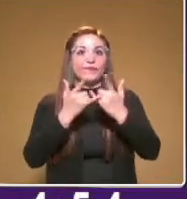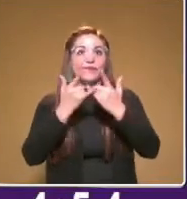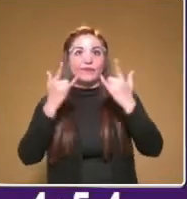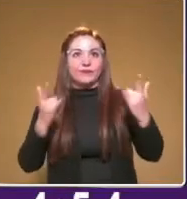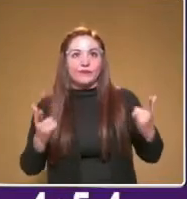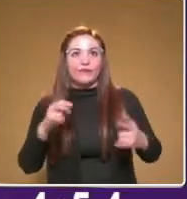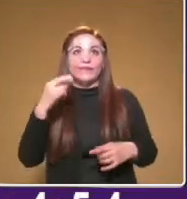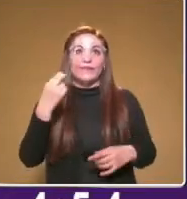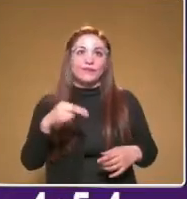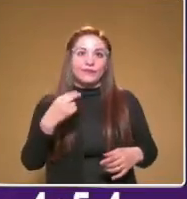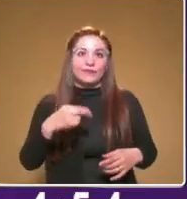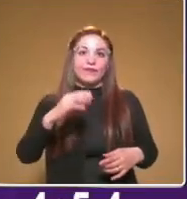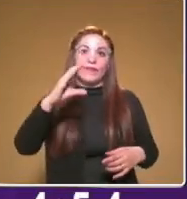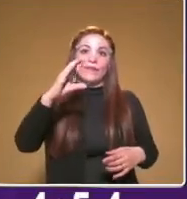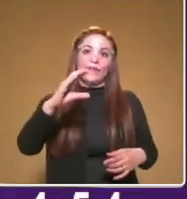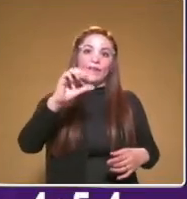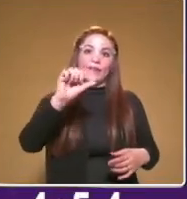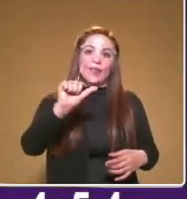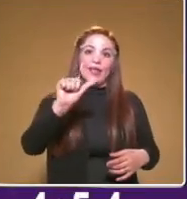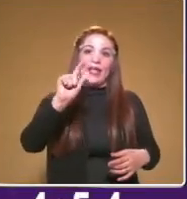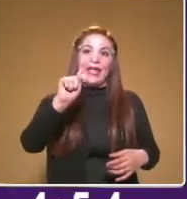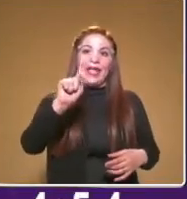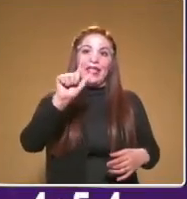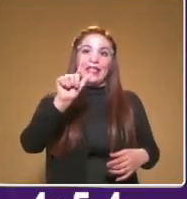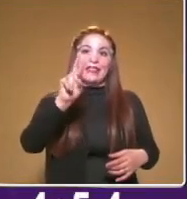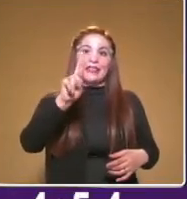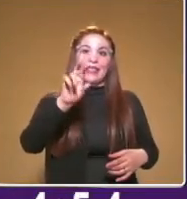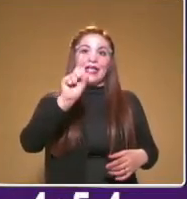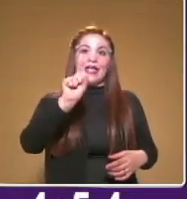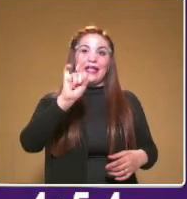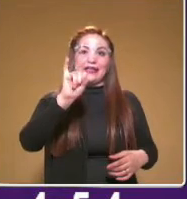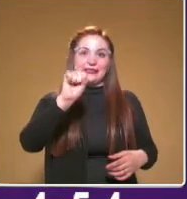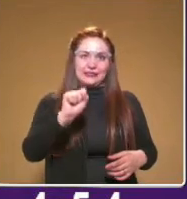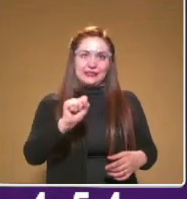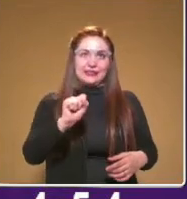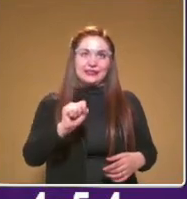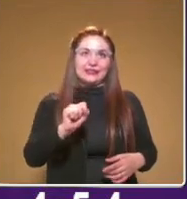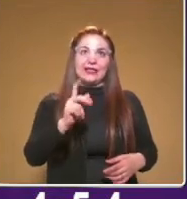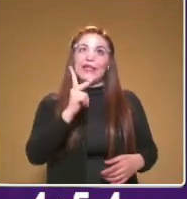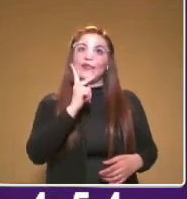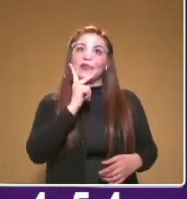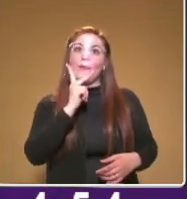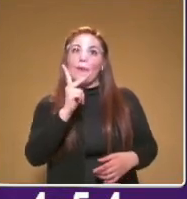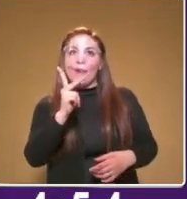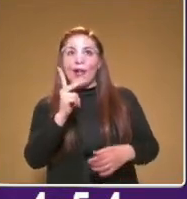llama catarsis, que hasta me da gusto mencionar esta palabra porque como que es una palabra